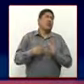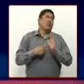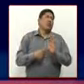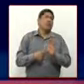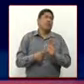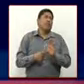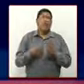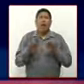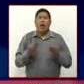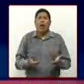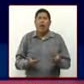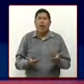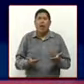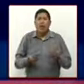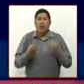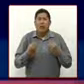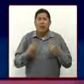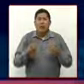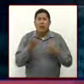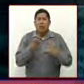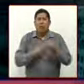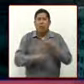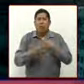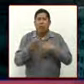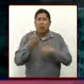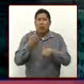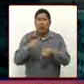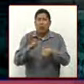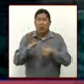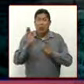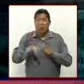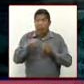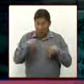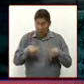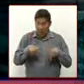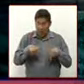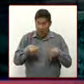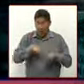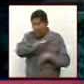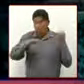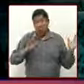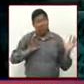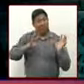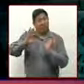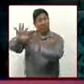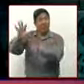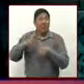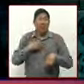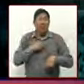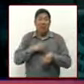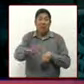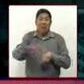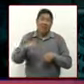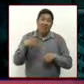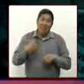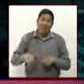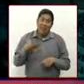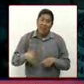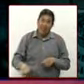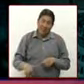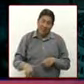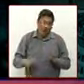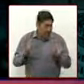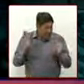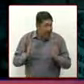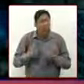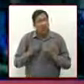mostraba. Existe el contrabando a la inversa. Los precios están más baratos acá y se están yendo a Argentina. Exacto. Entonces, eso es lo que queremos mostrar.